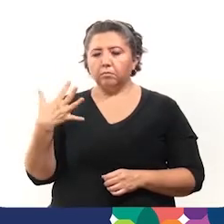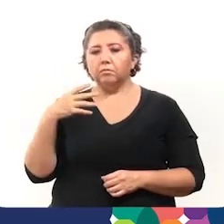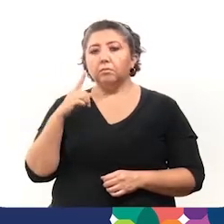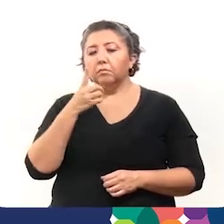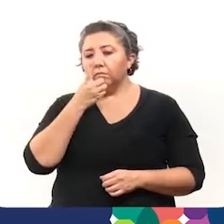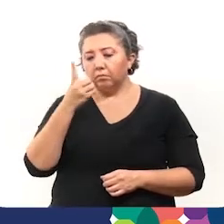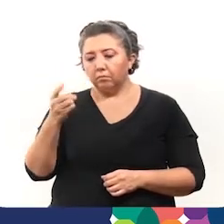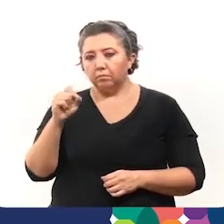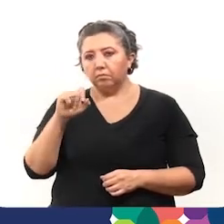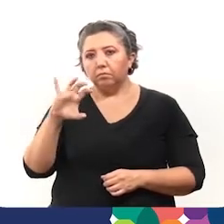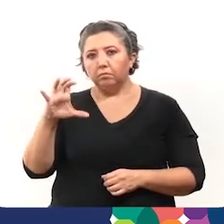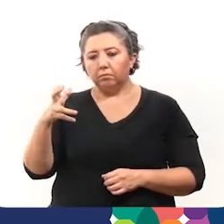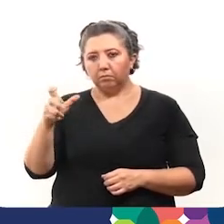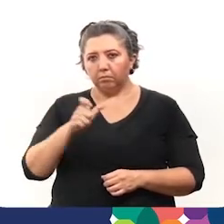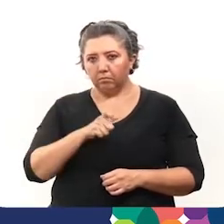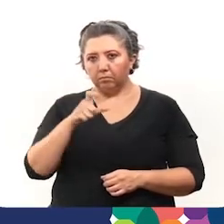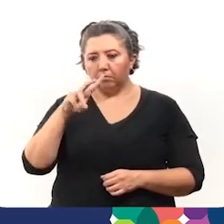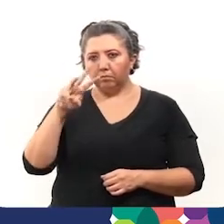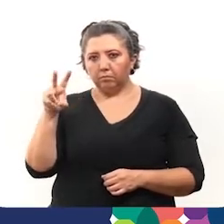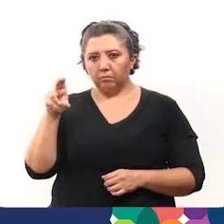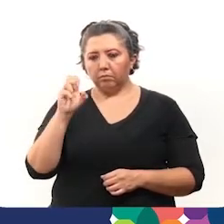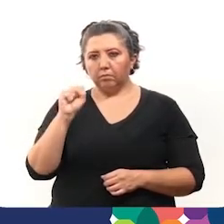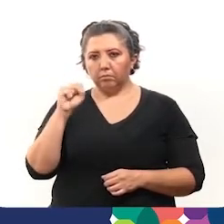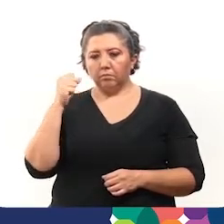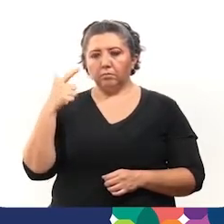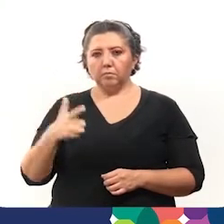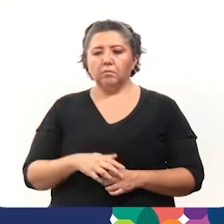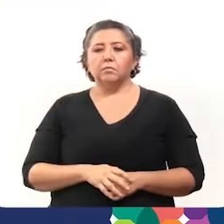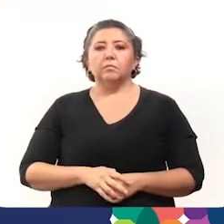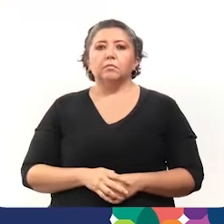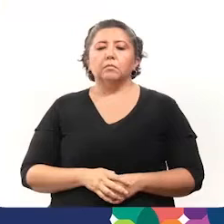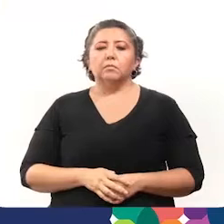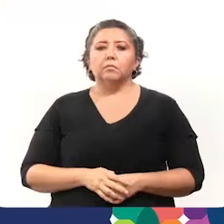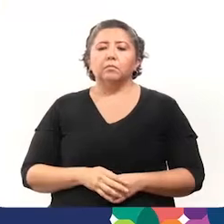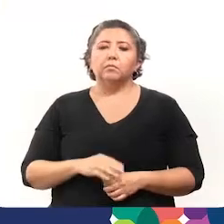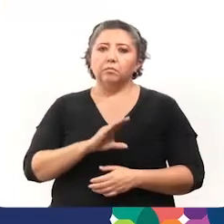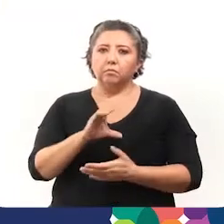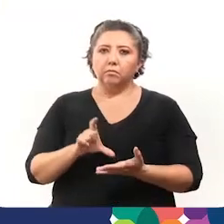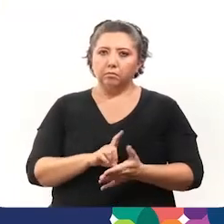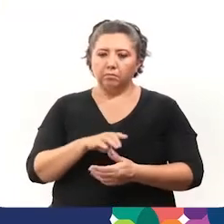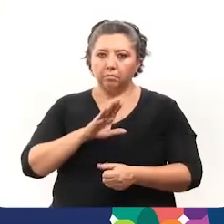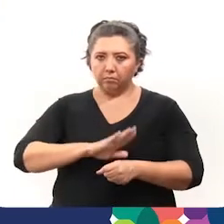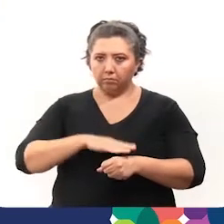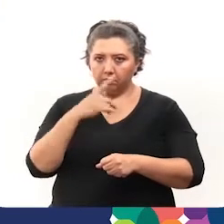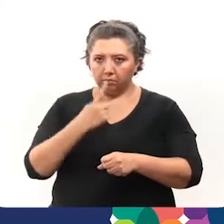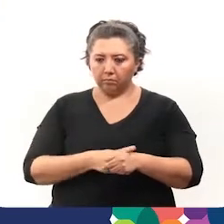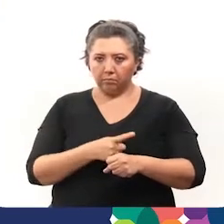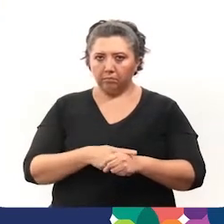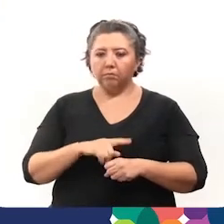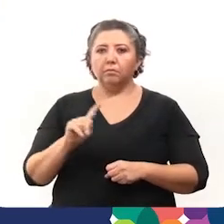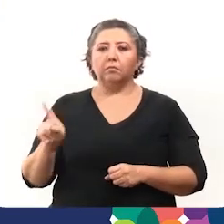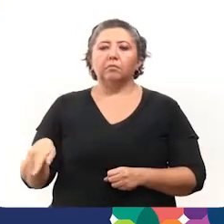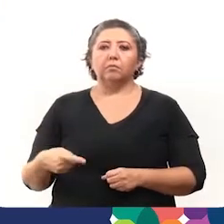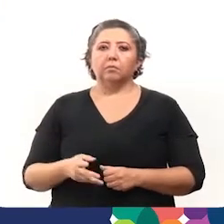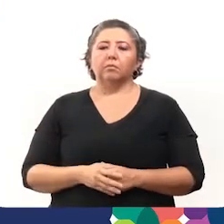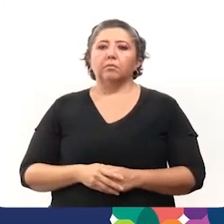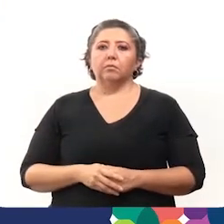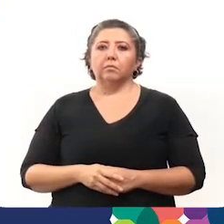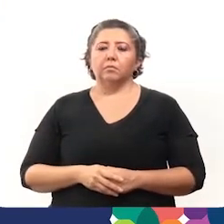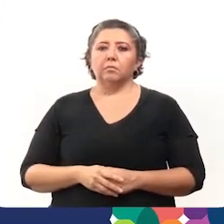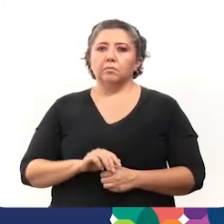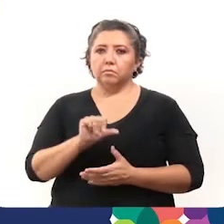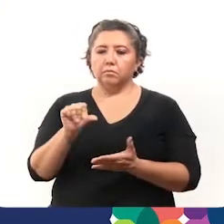Chemash 313, Tinum 267. Las colonias de Mérida con mayor número de personas contagiadas